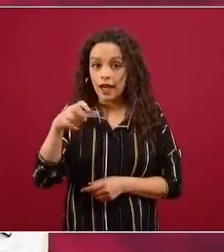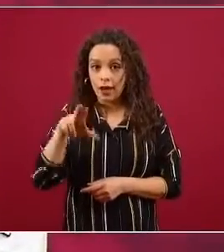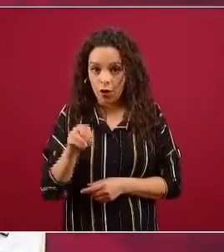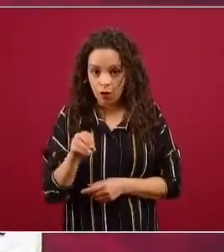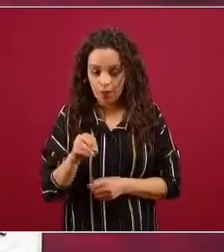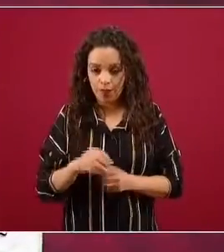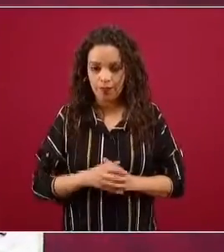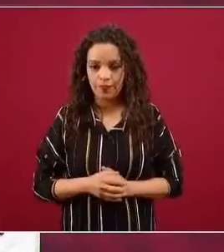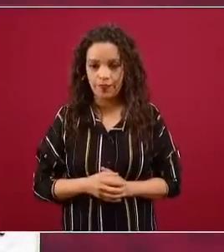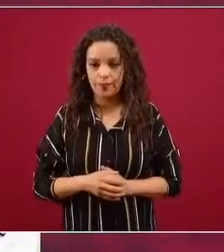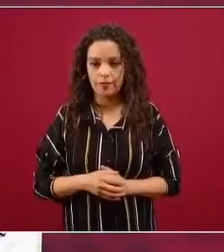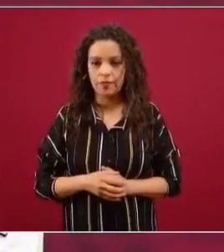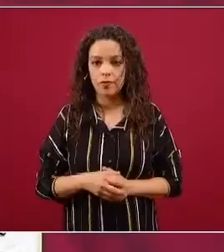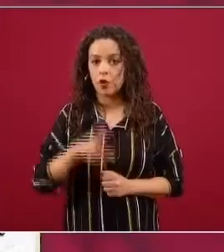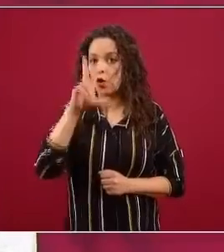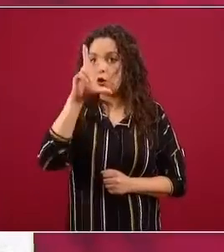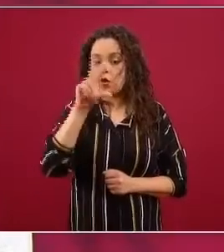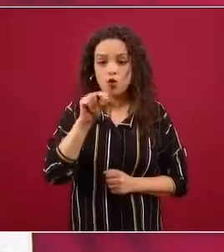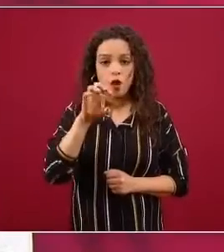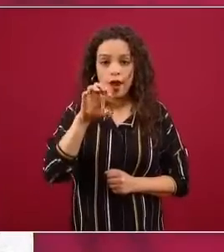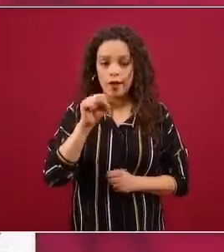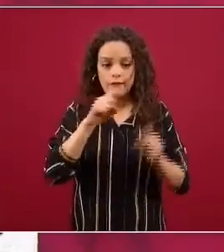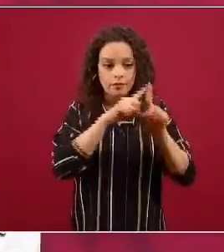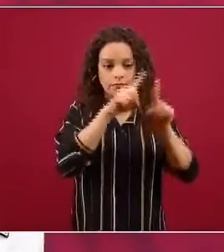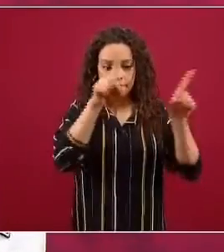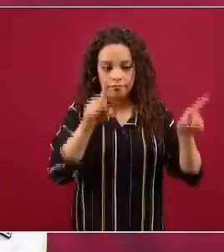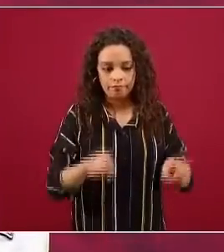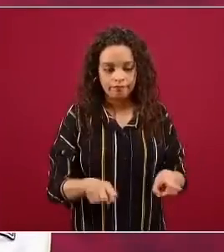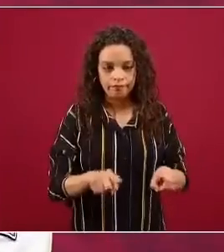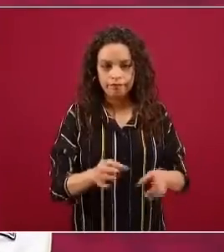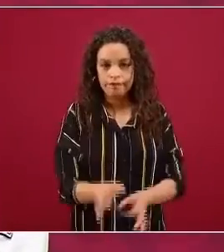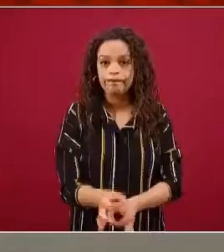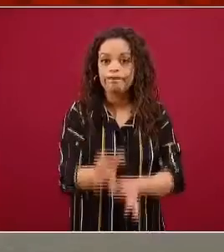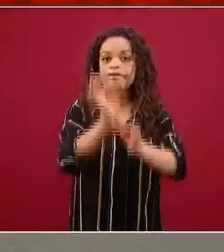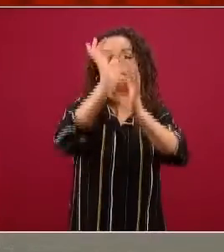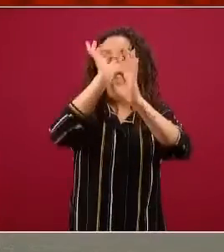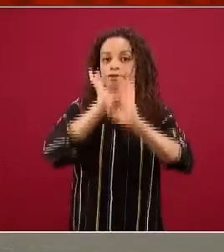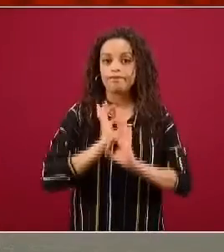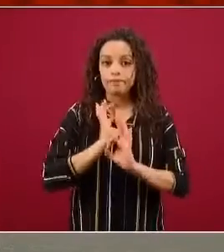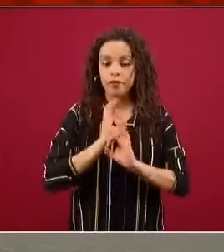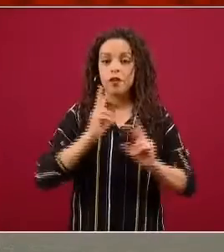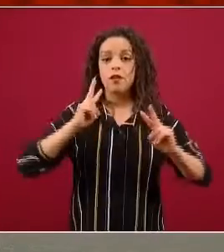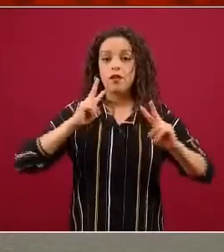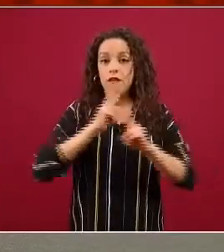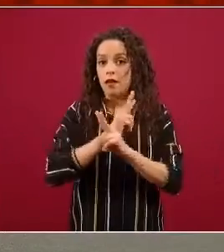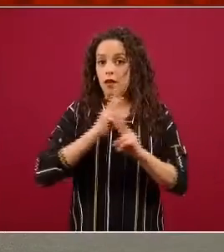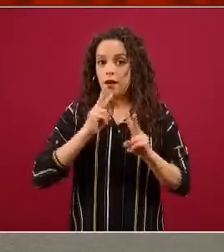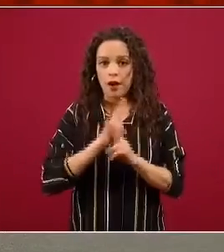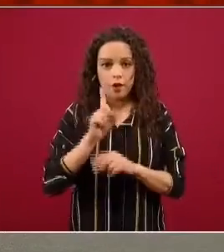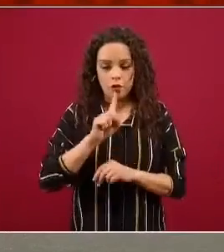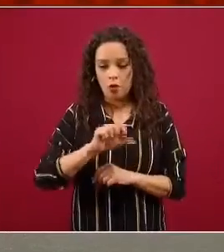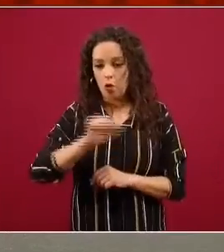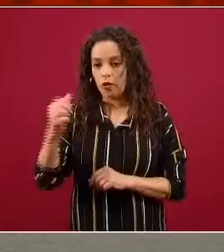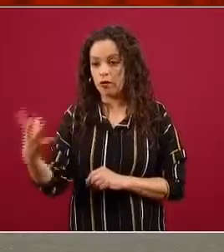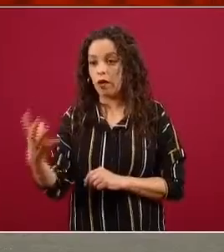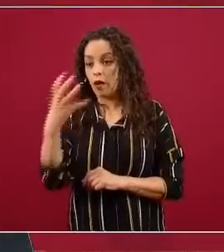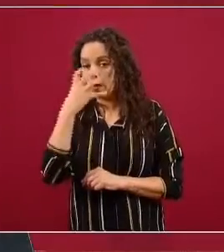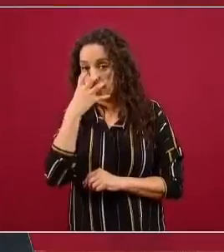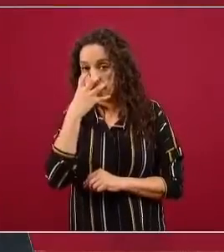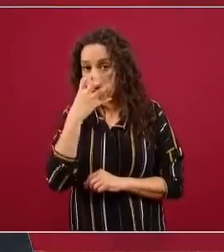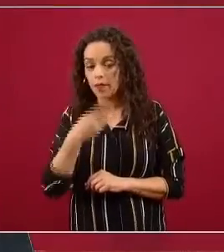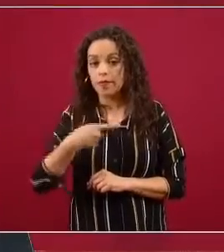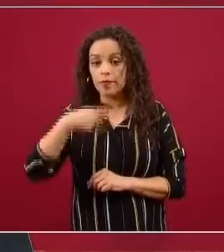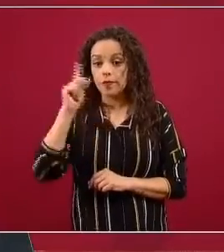sea el respirador o ventilador mecánico, como se conoce técnicamente, le proporcione oxígeno y, a pesar de que los